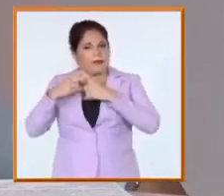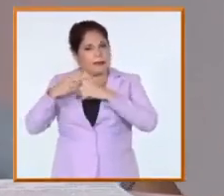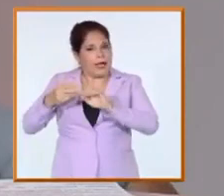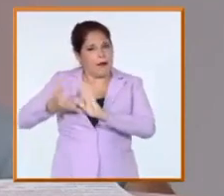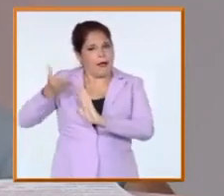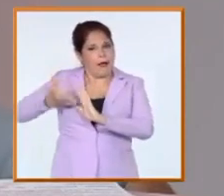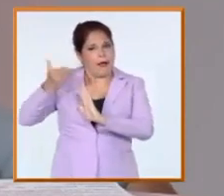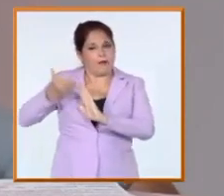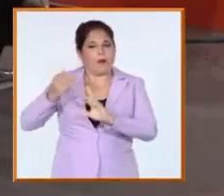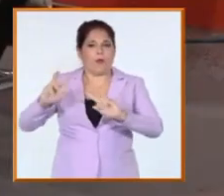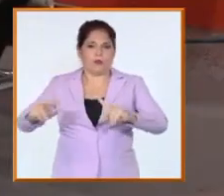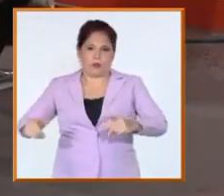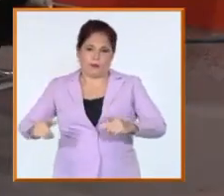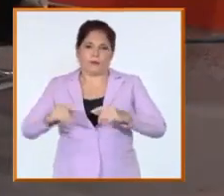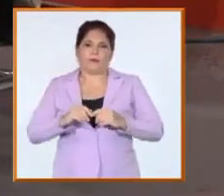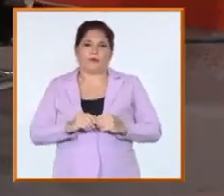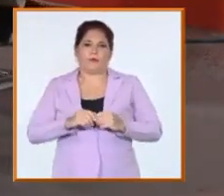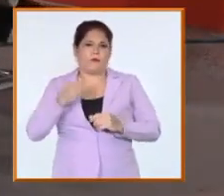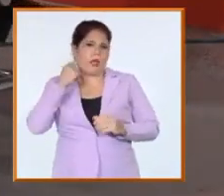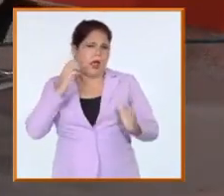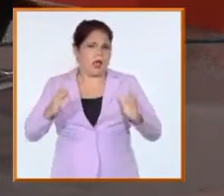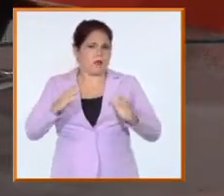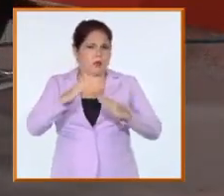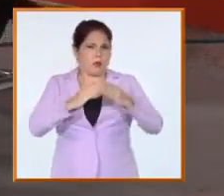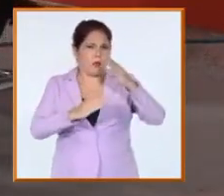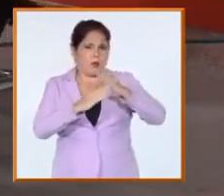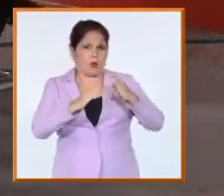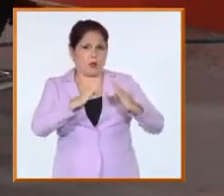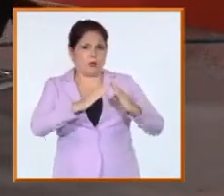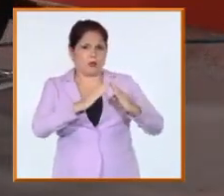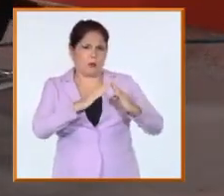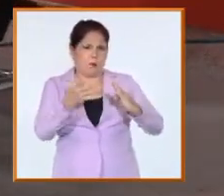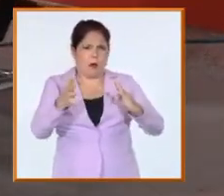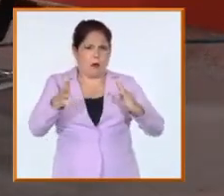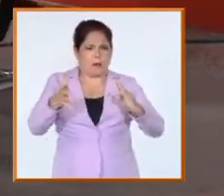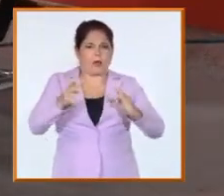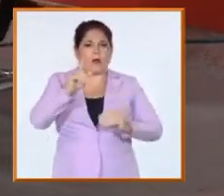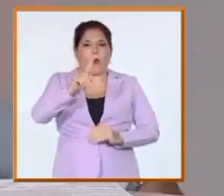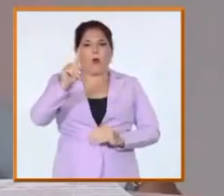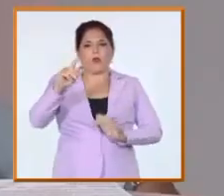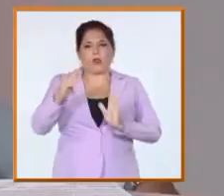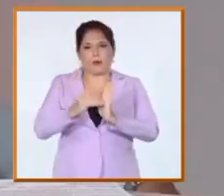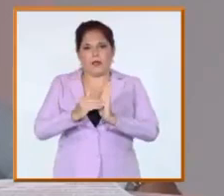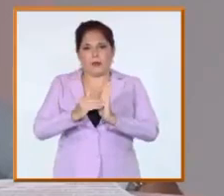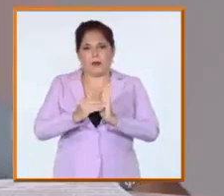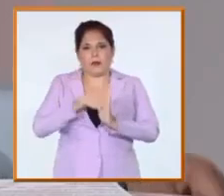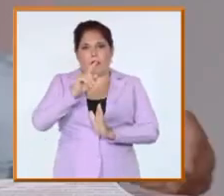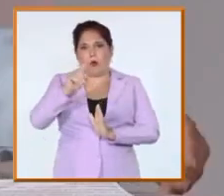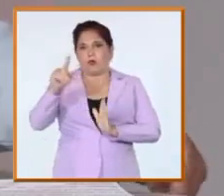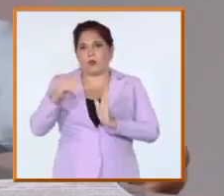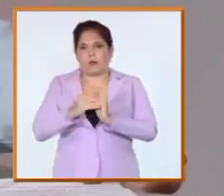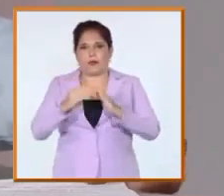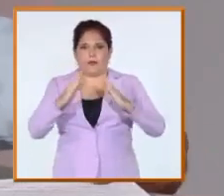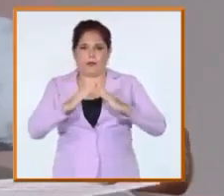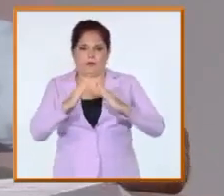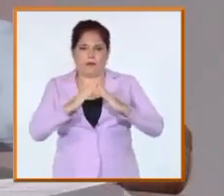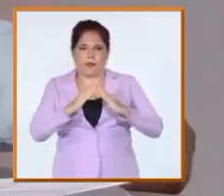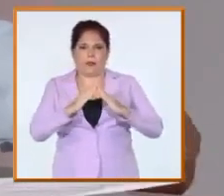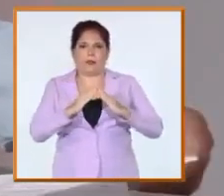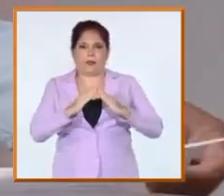tienen situación complicada de año cuando se han construido once mil once mil viviendas